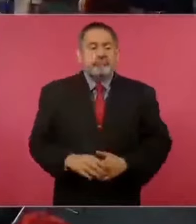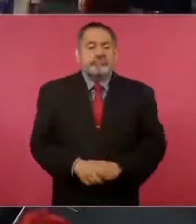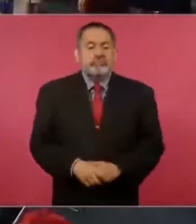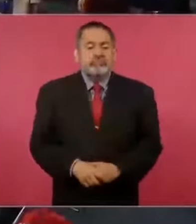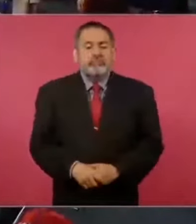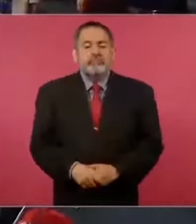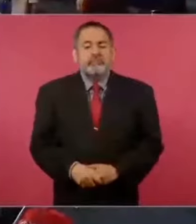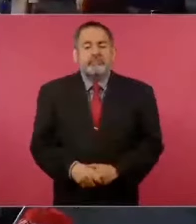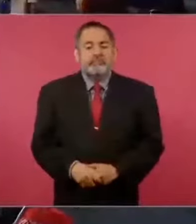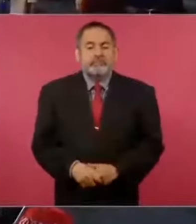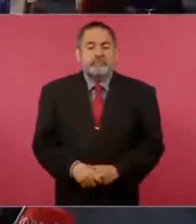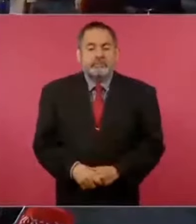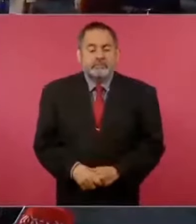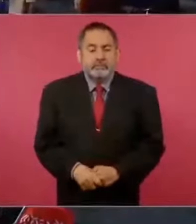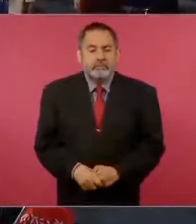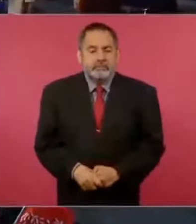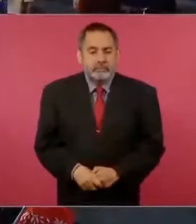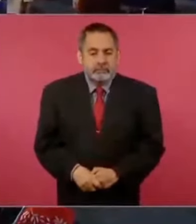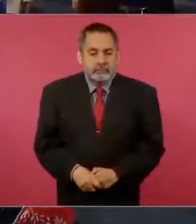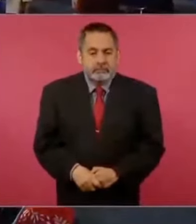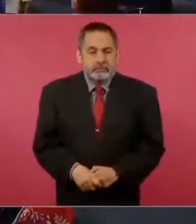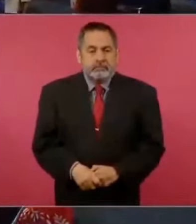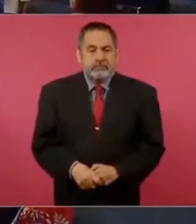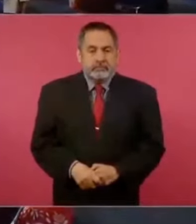la caída ayer en la bolsa